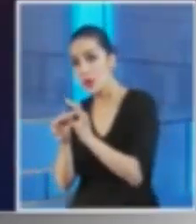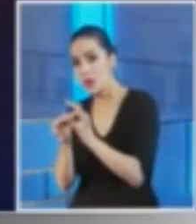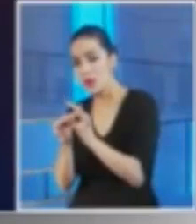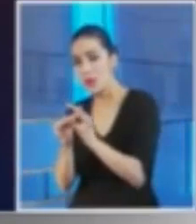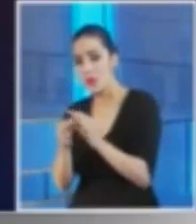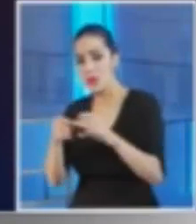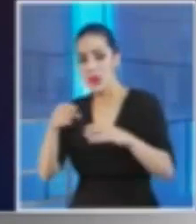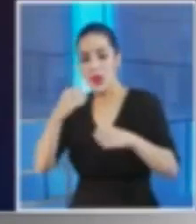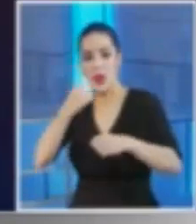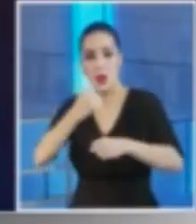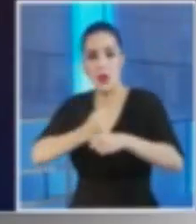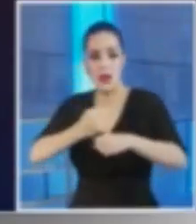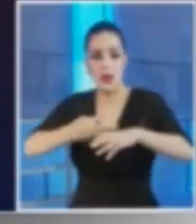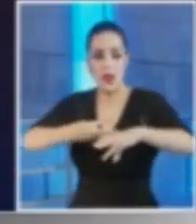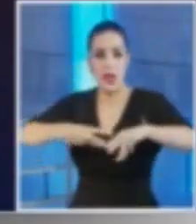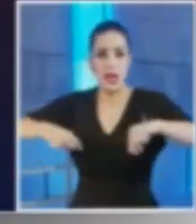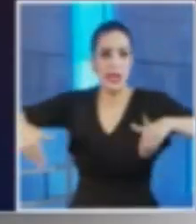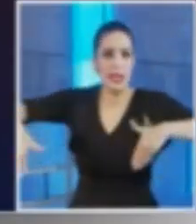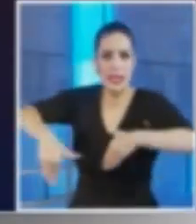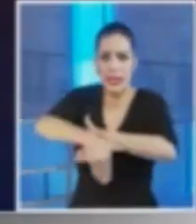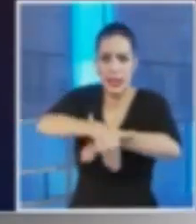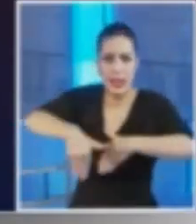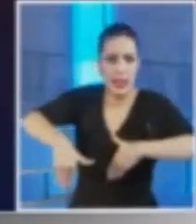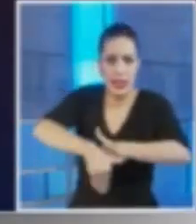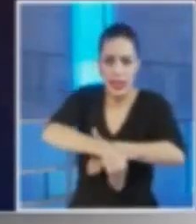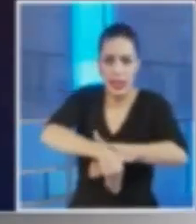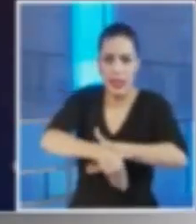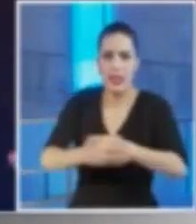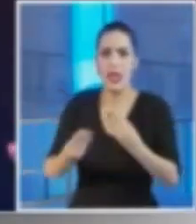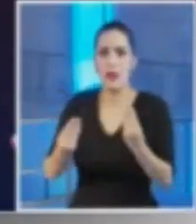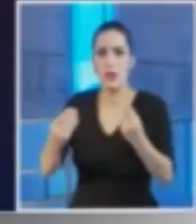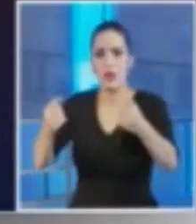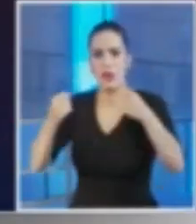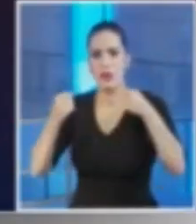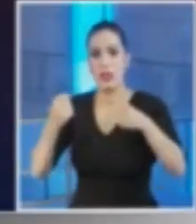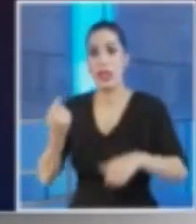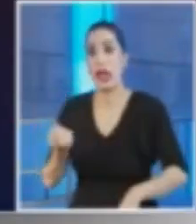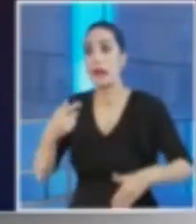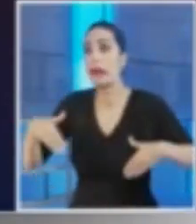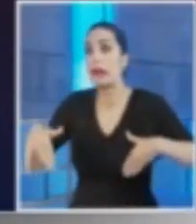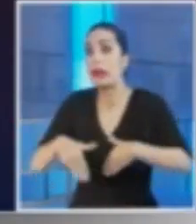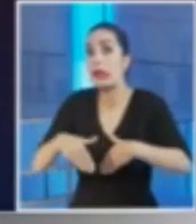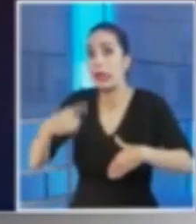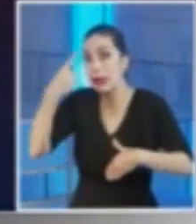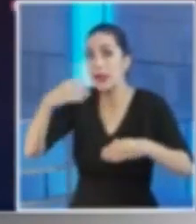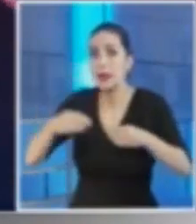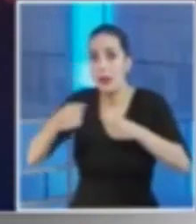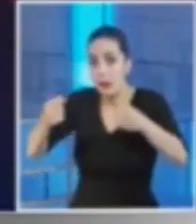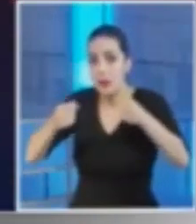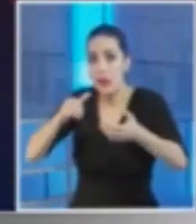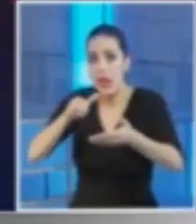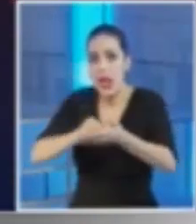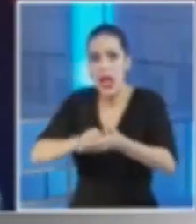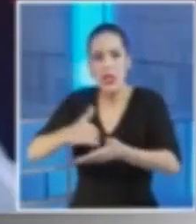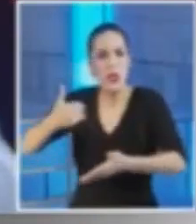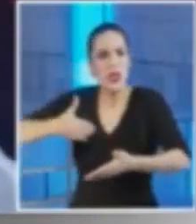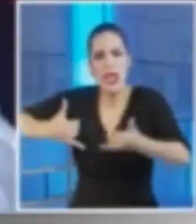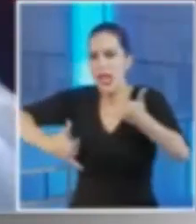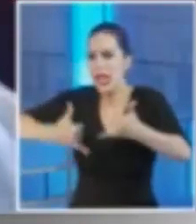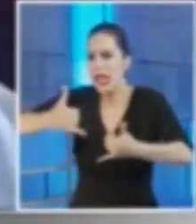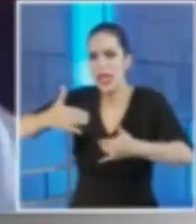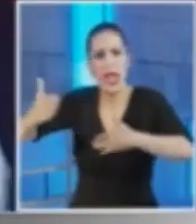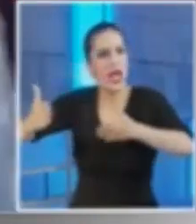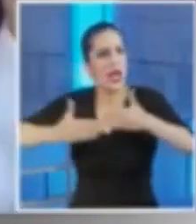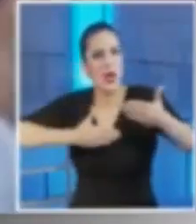calle, falta de agua potable, lo que nos falta es calle de tanta protesta. Esto se tiene que acabar. No